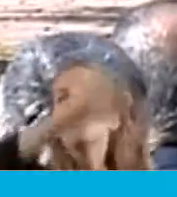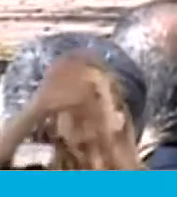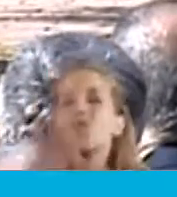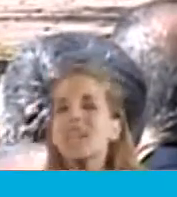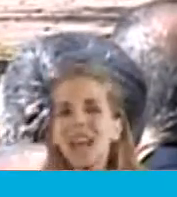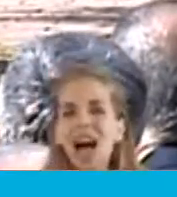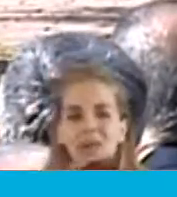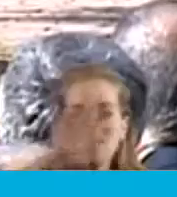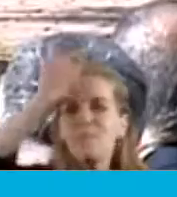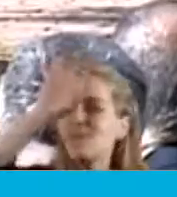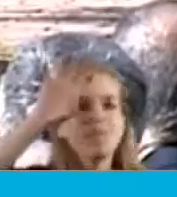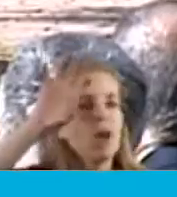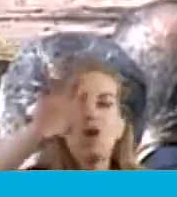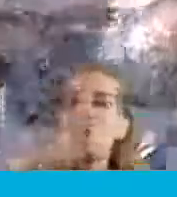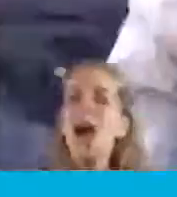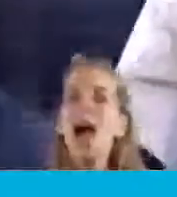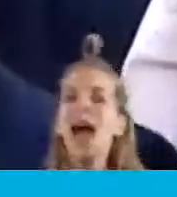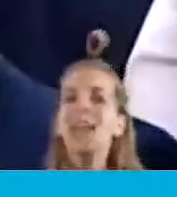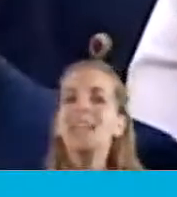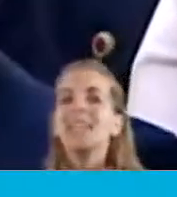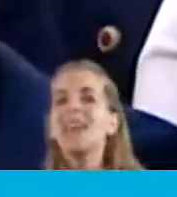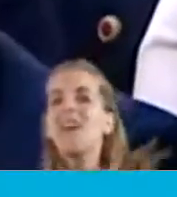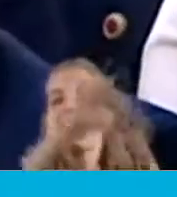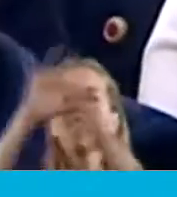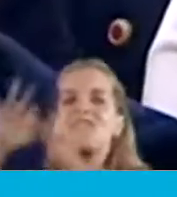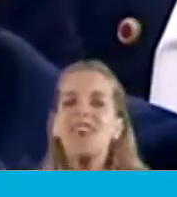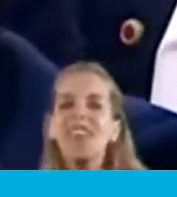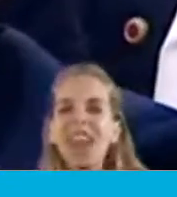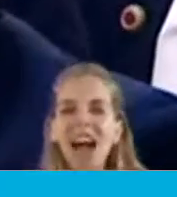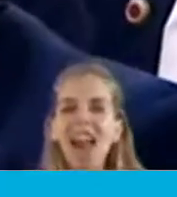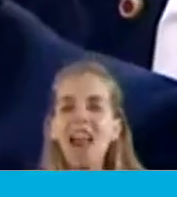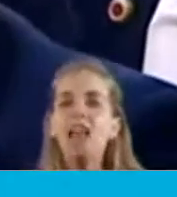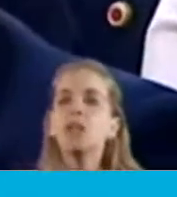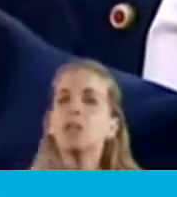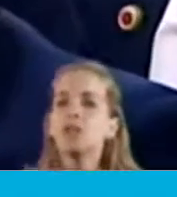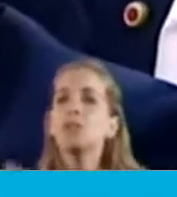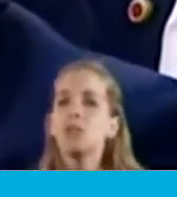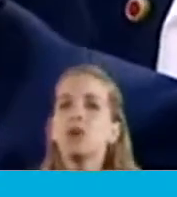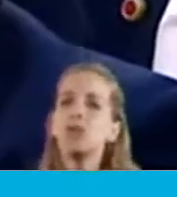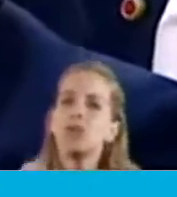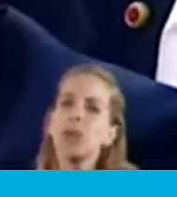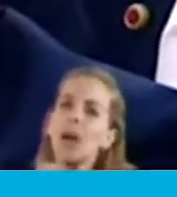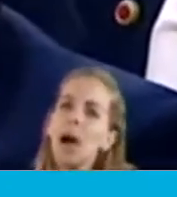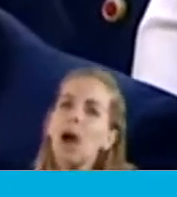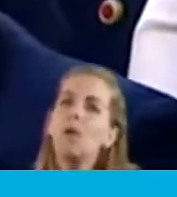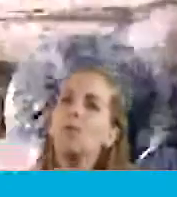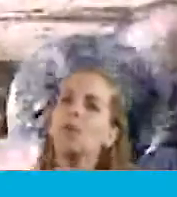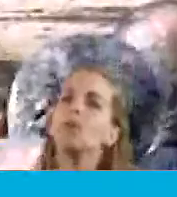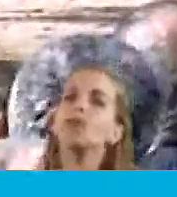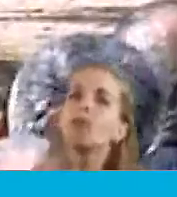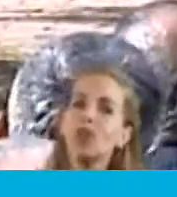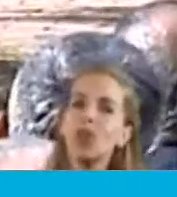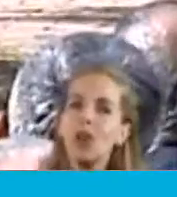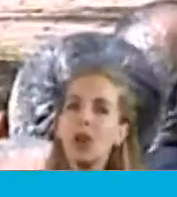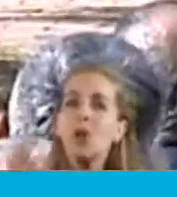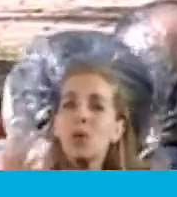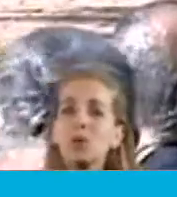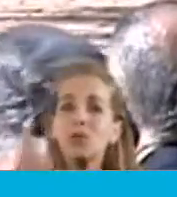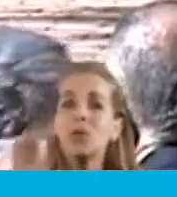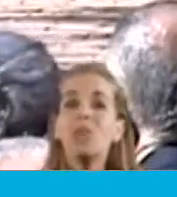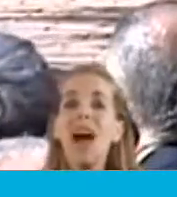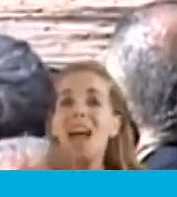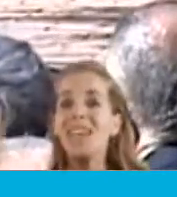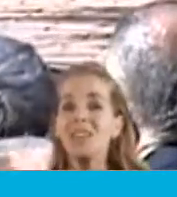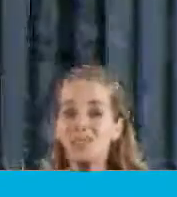Sueño con una Argentina plenamente federal y trabajo todos los días por eso. Hace un año, en este